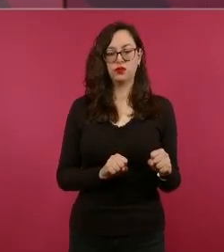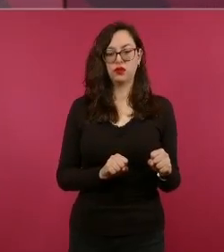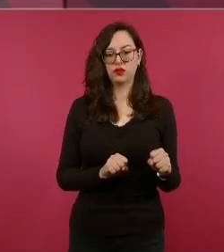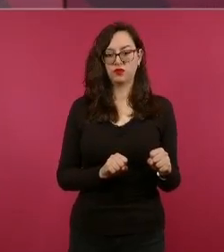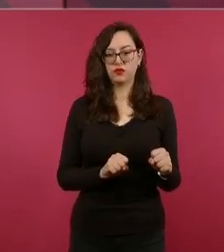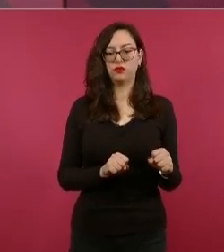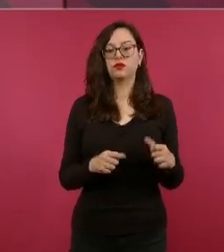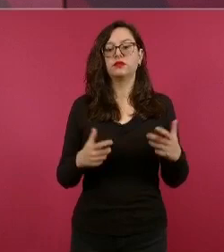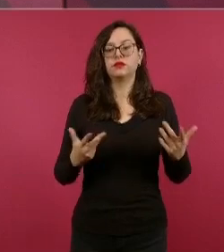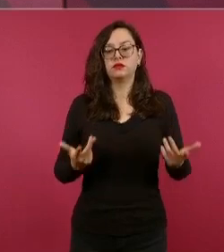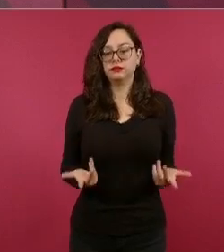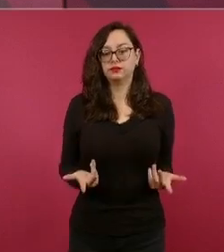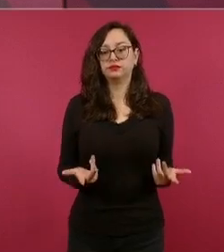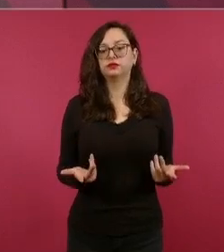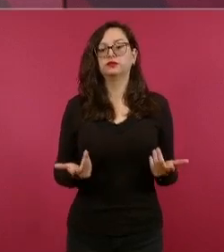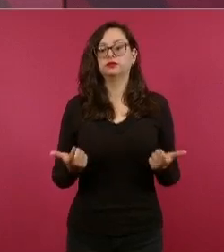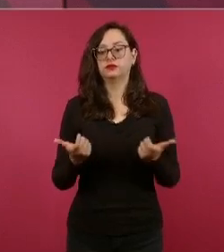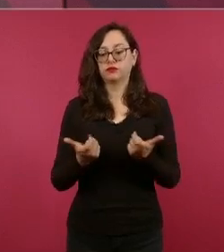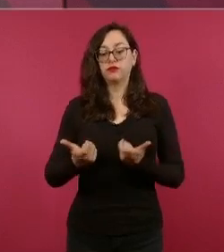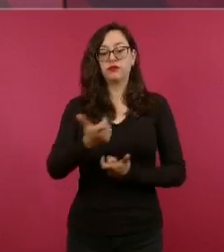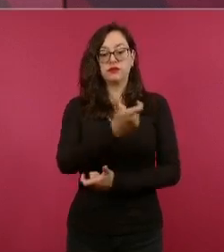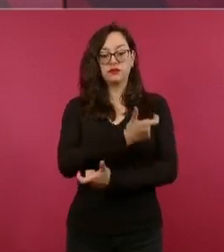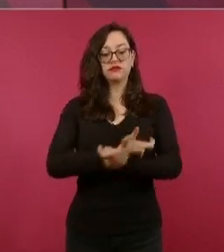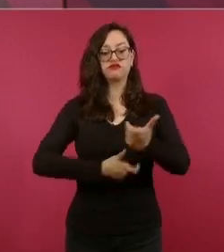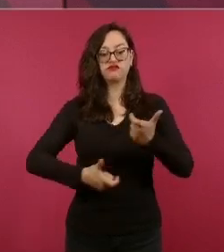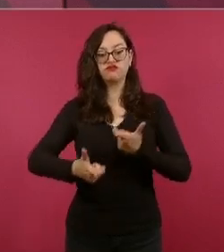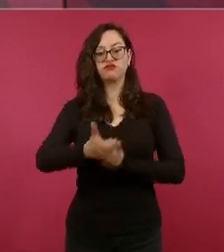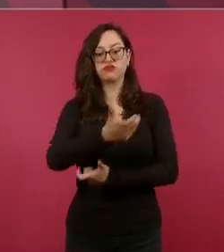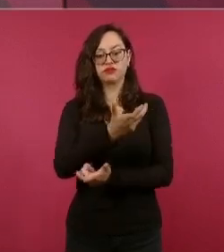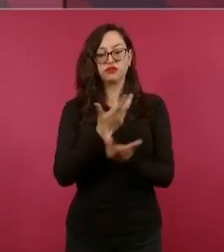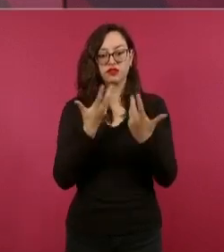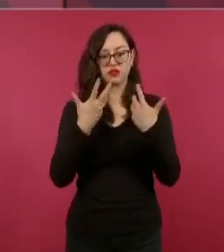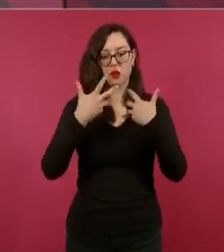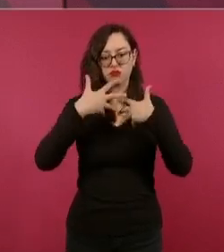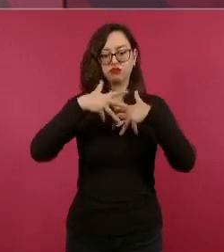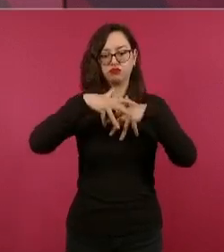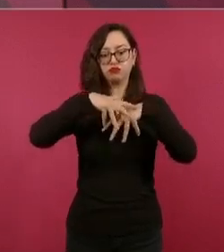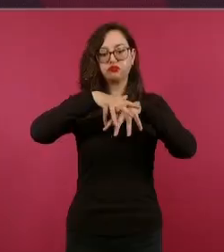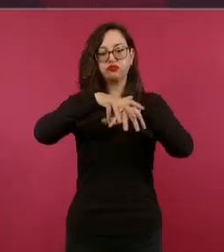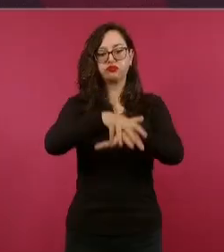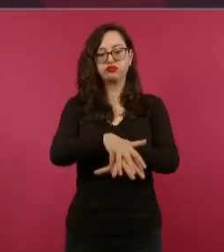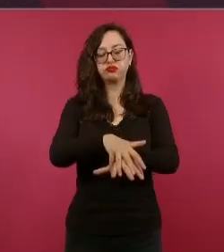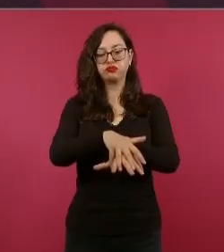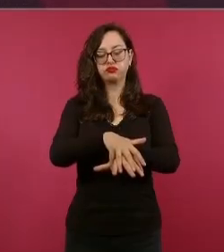Que la integración económica no signifique subordinación